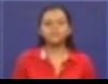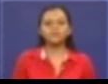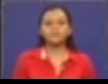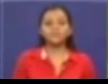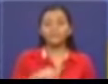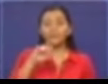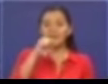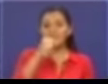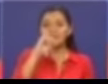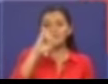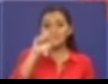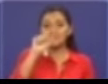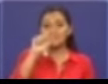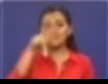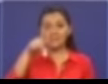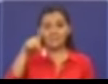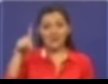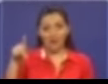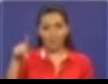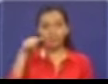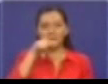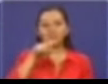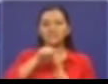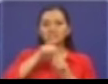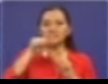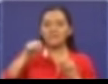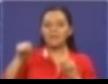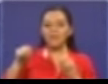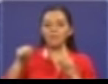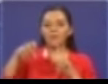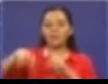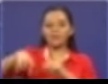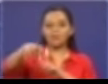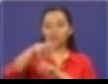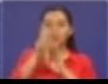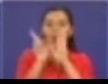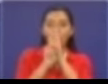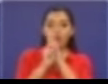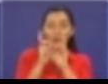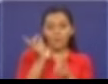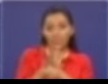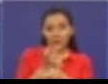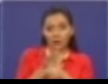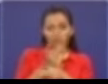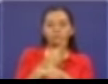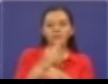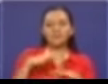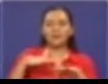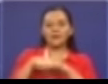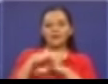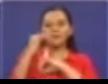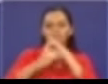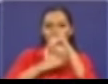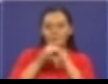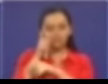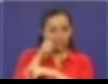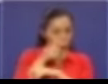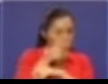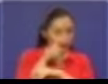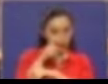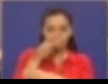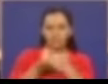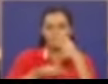El SIAP, Sistema de Alerta de Productos Peligrosos, es una herramienta integrada a una red internacional de vigilancia del